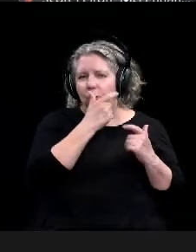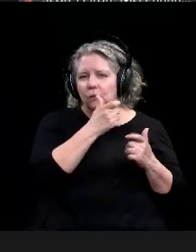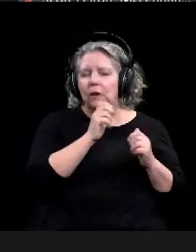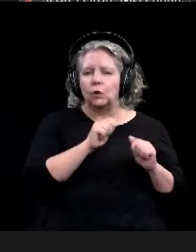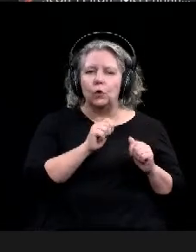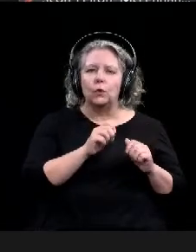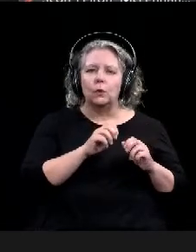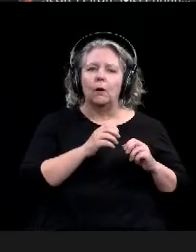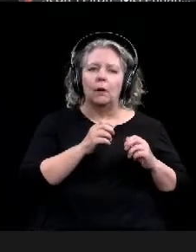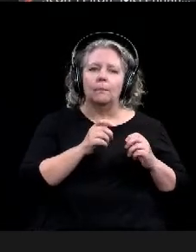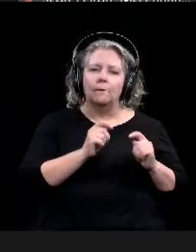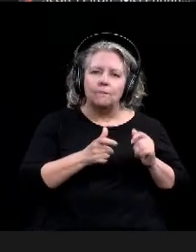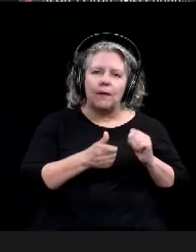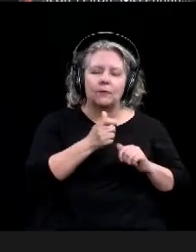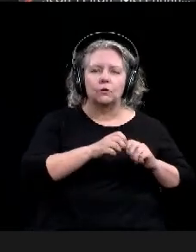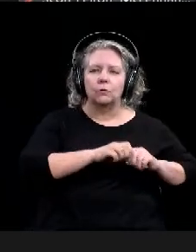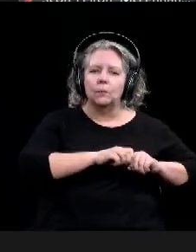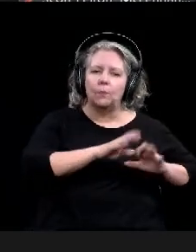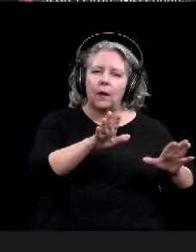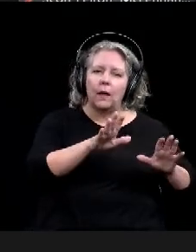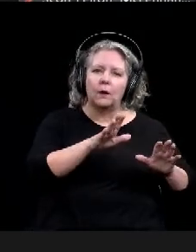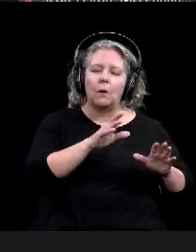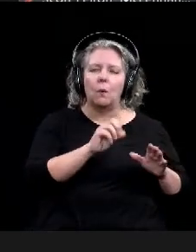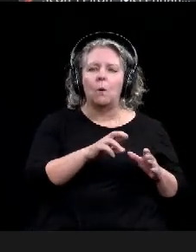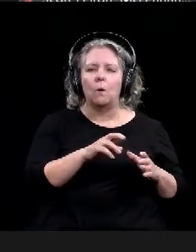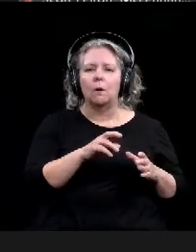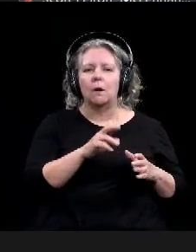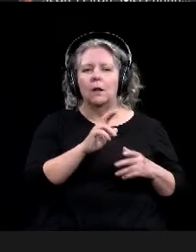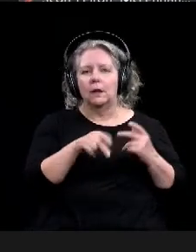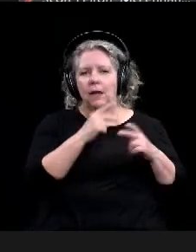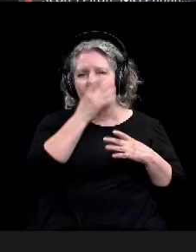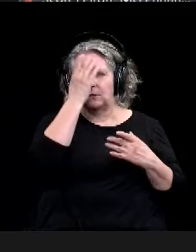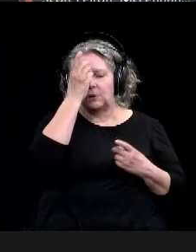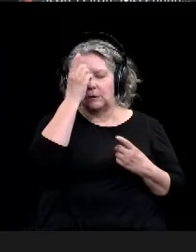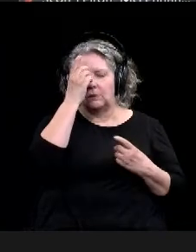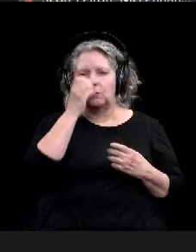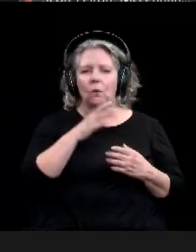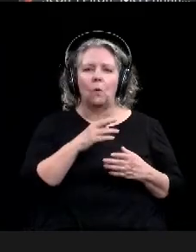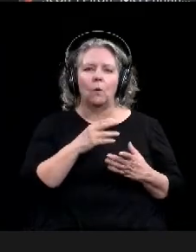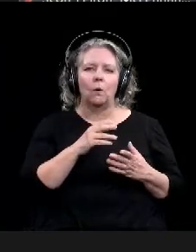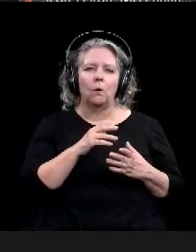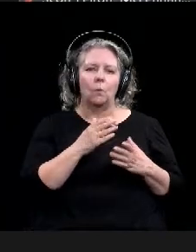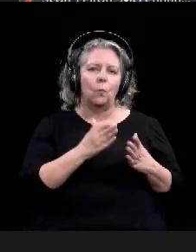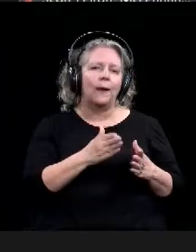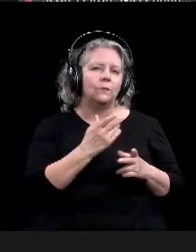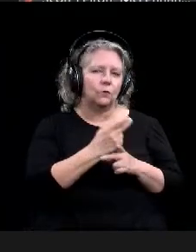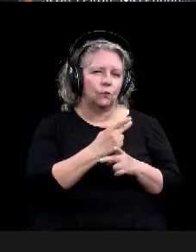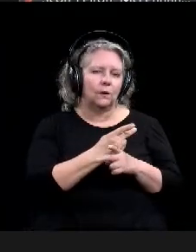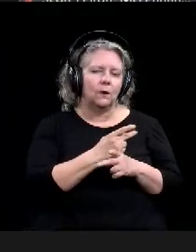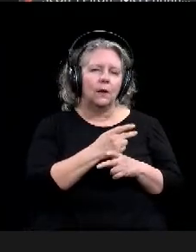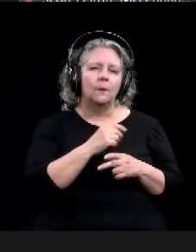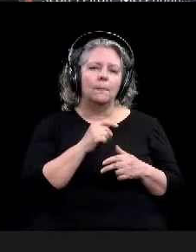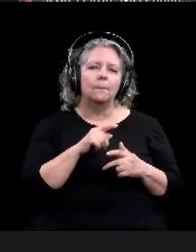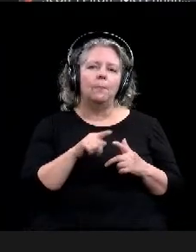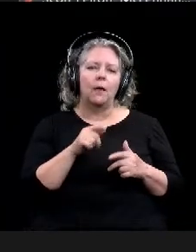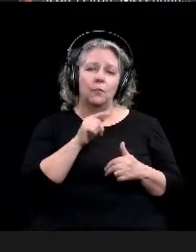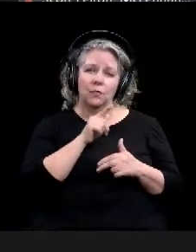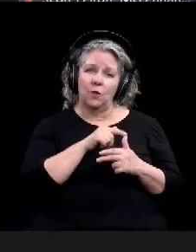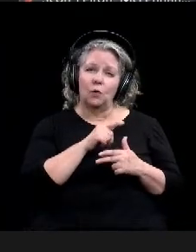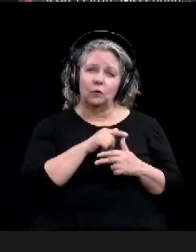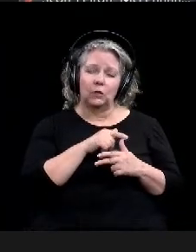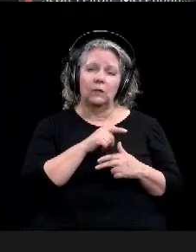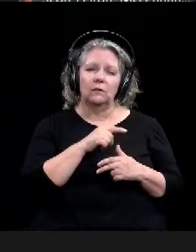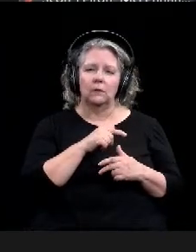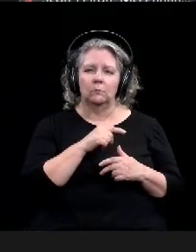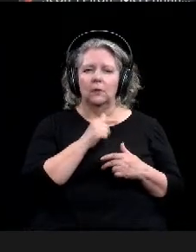ese virus o la comunidad estas variantes han limitado esos y